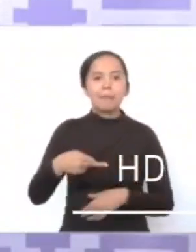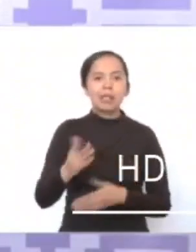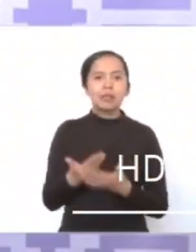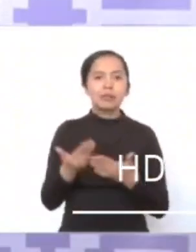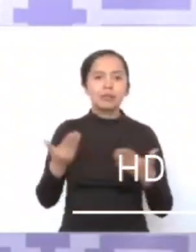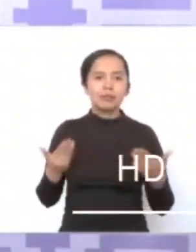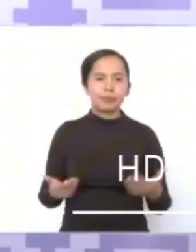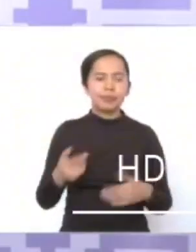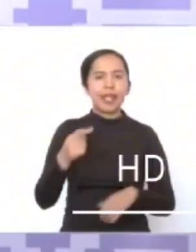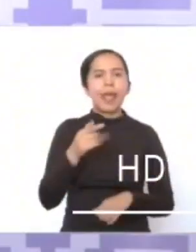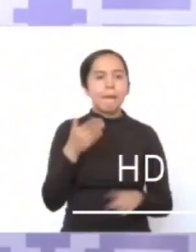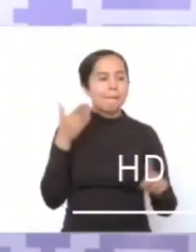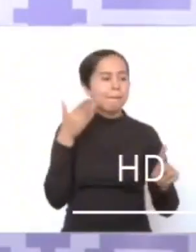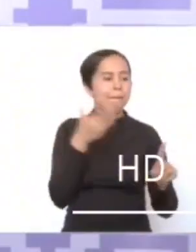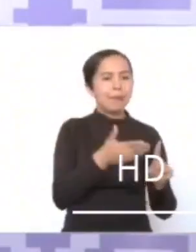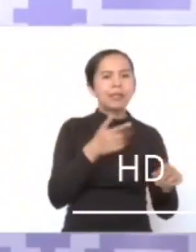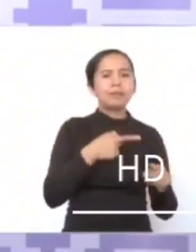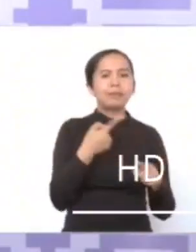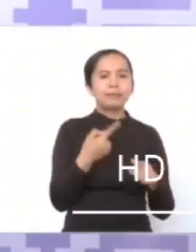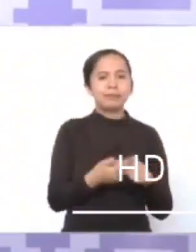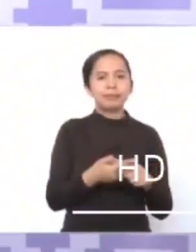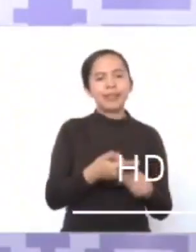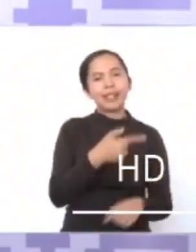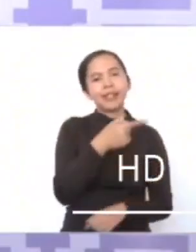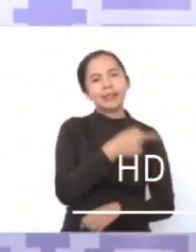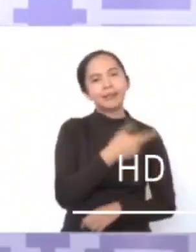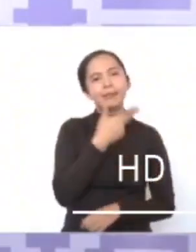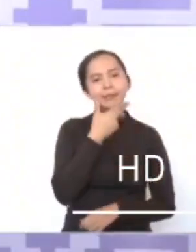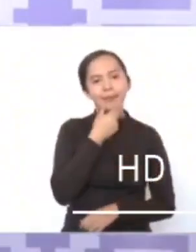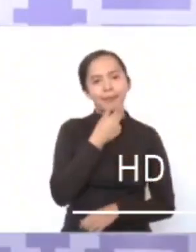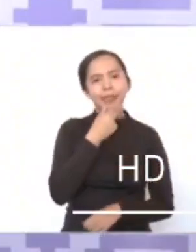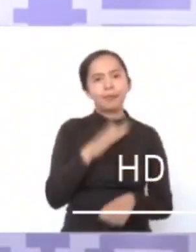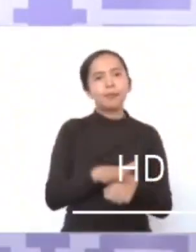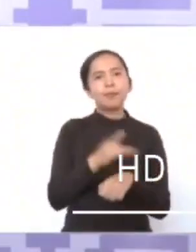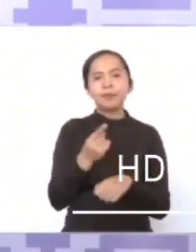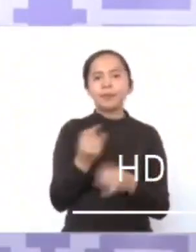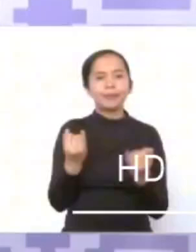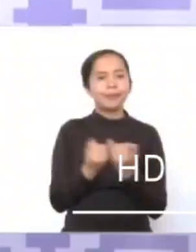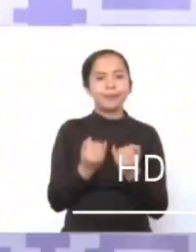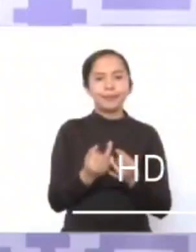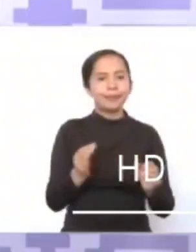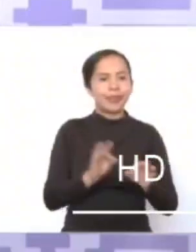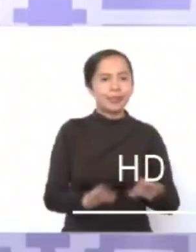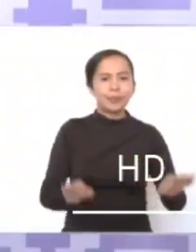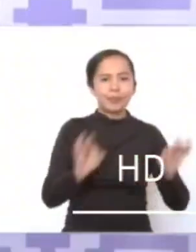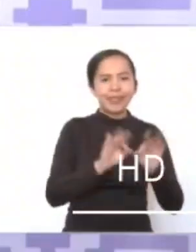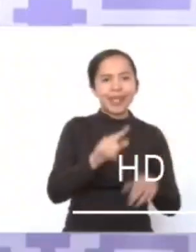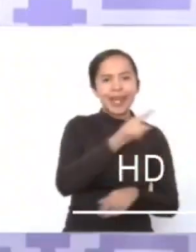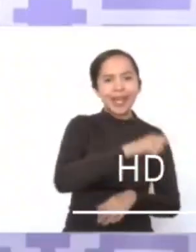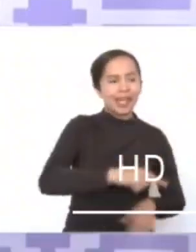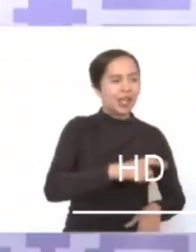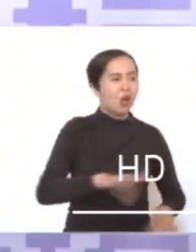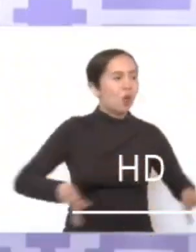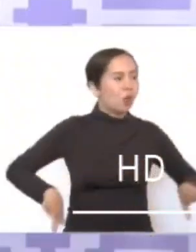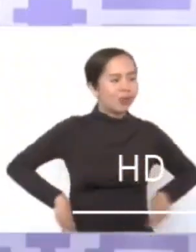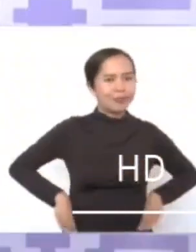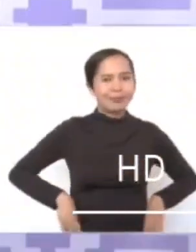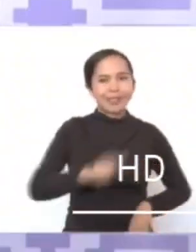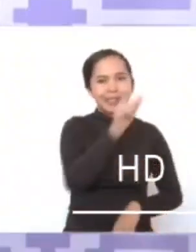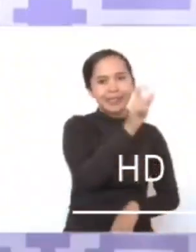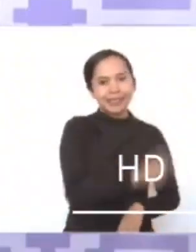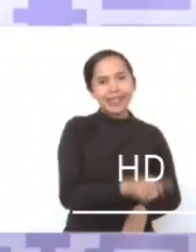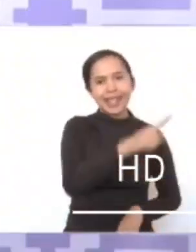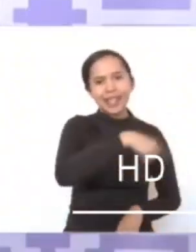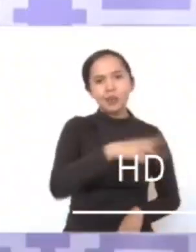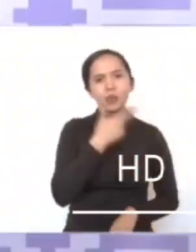invirtiendo precisamente ese enfoque, porque hay una responsabilidad sustantiva fundamental que tiene que ver con el comportamiento de los varones. Y aquí